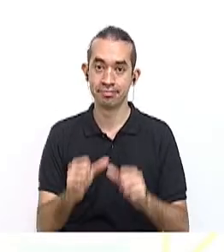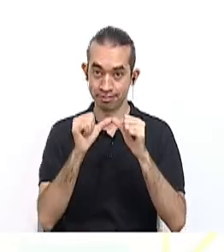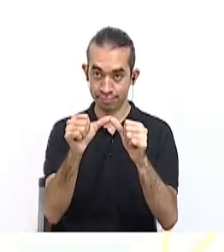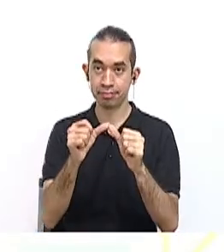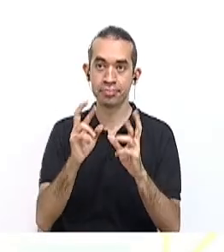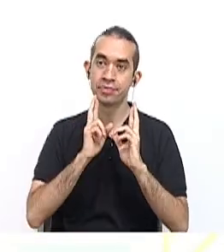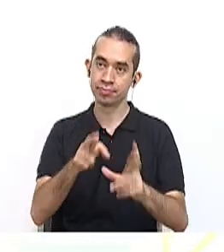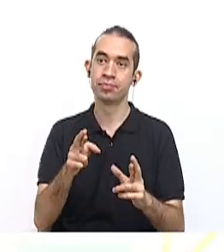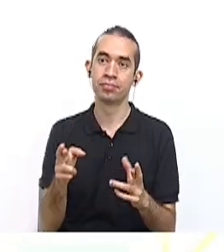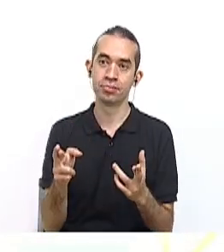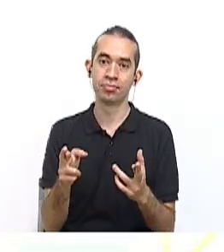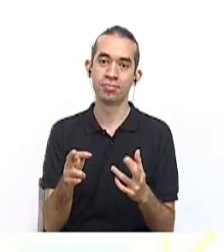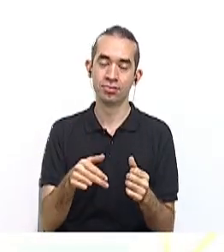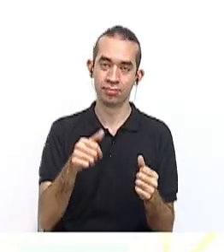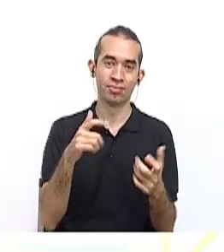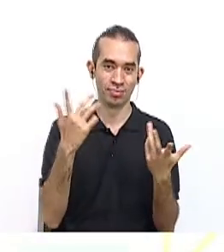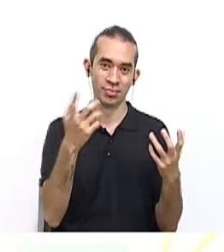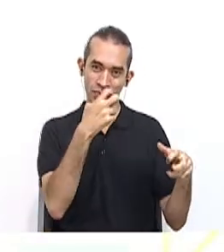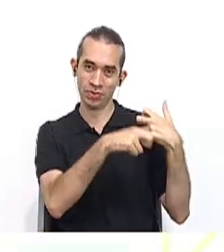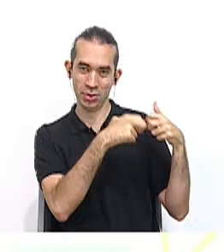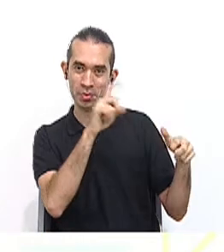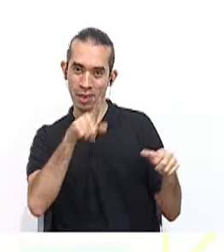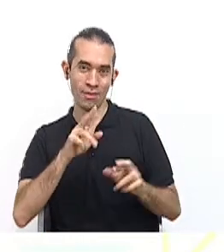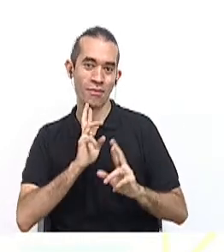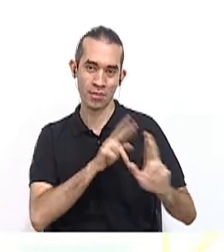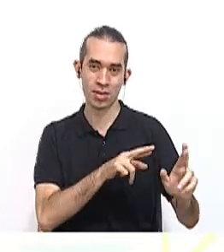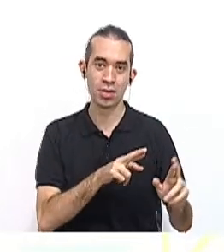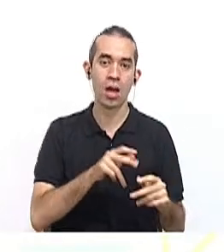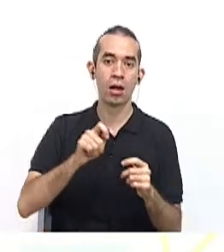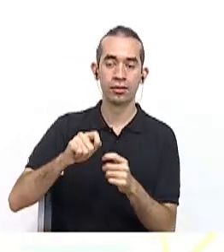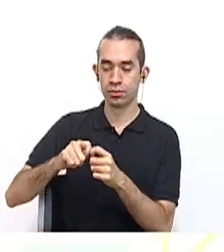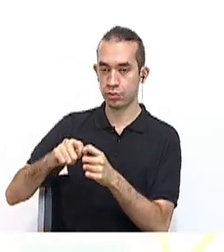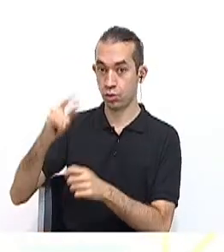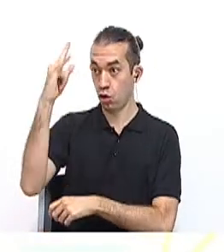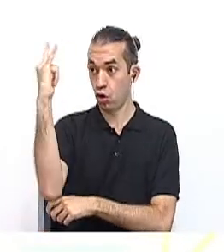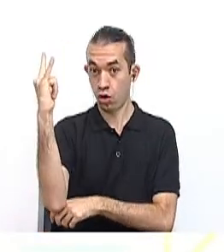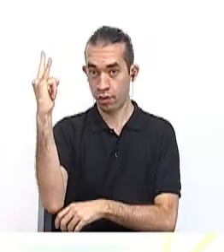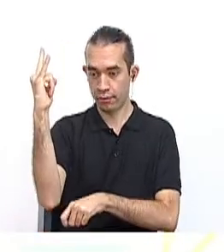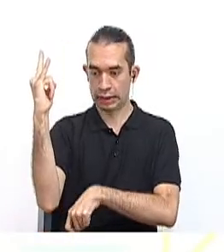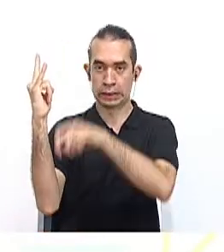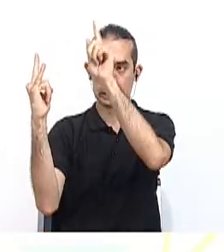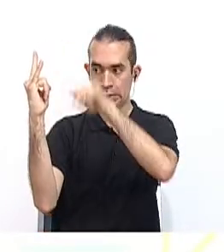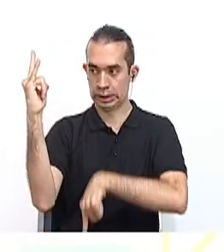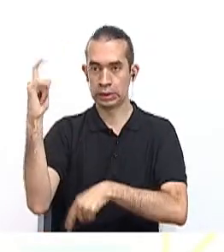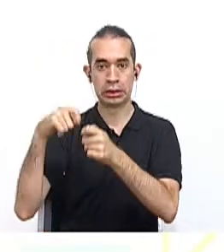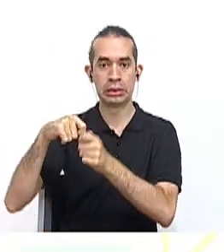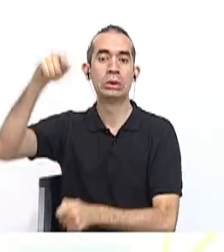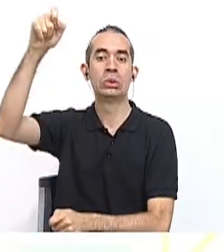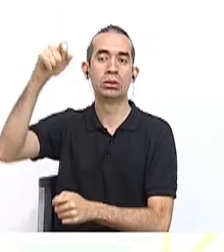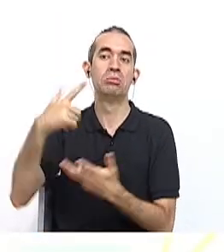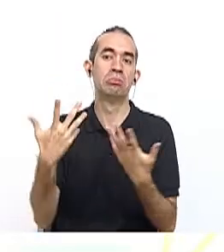Respuesta, porque estábamos ante un problema. La altura de la torre es aproximadamente